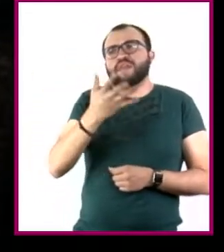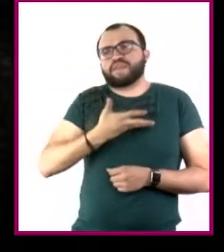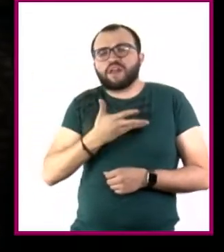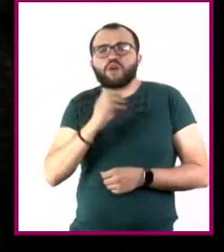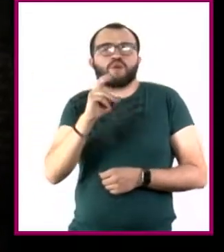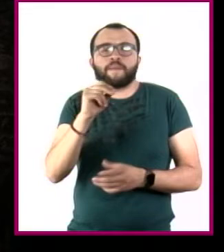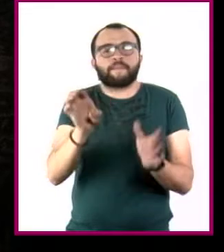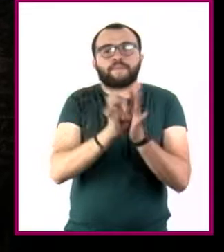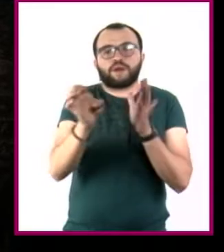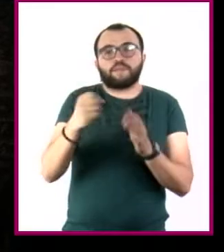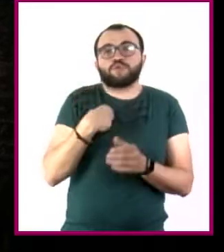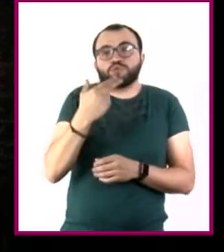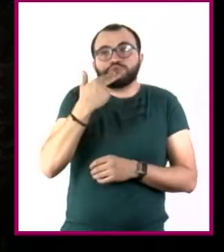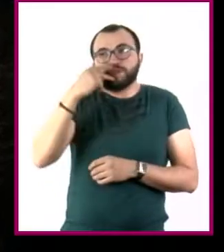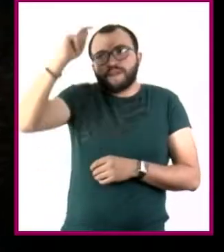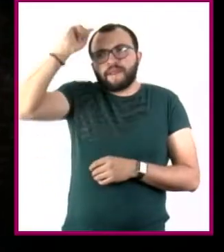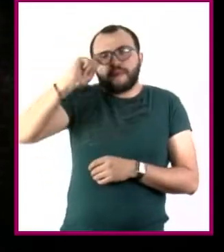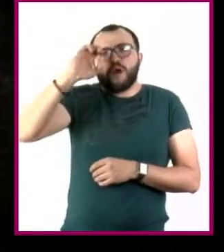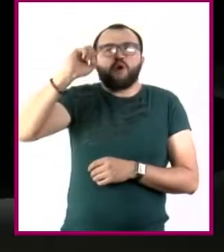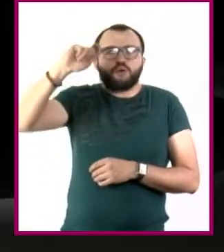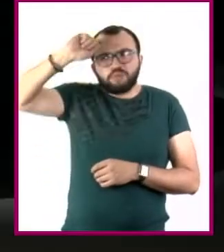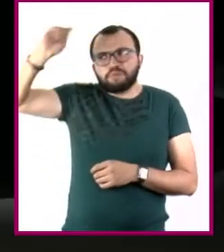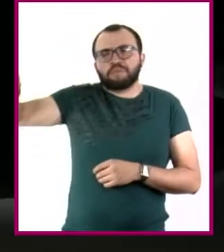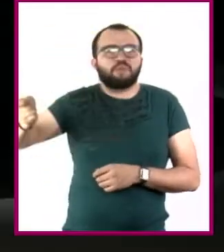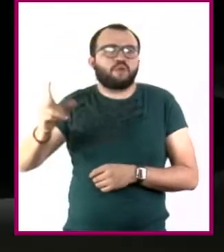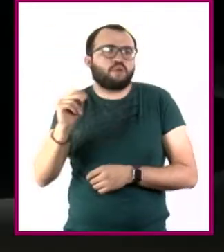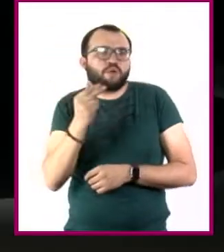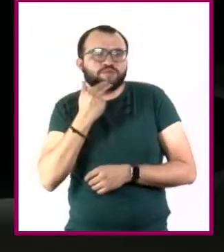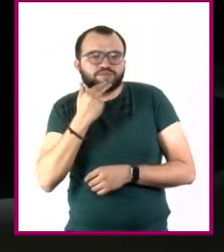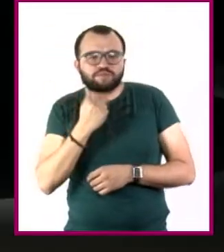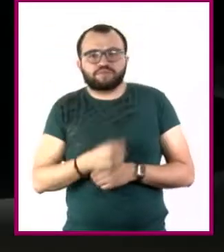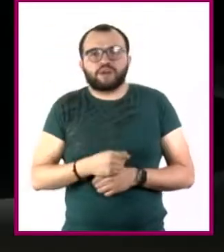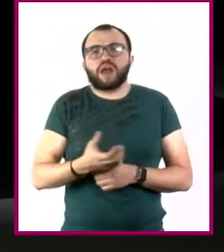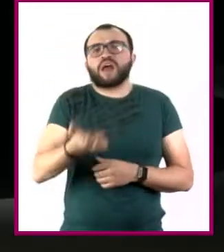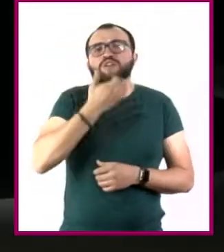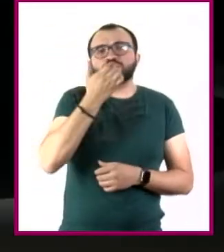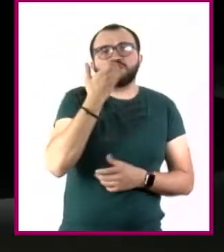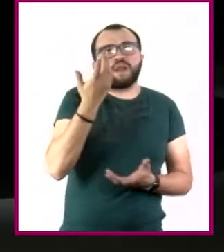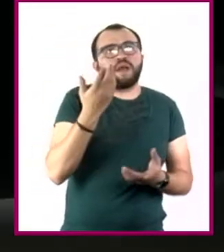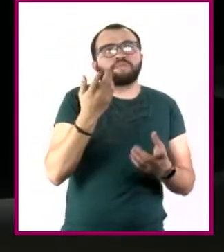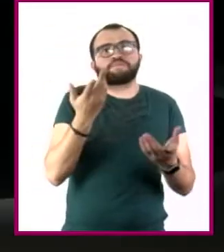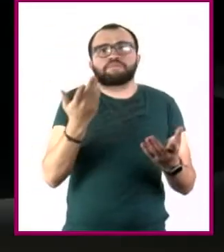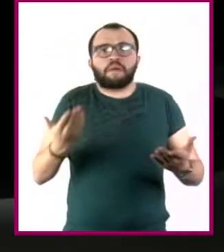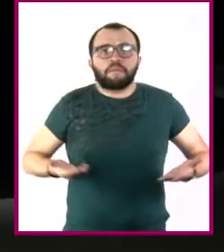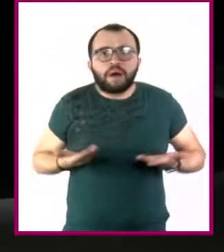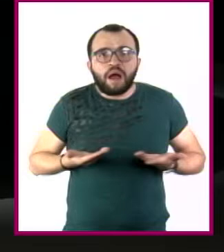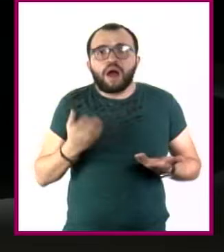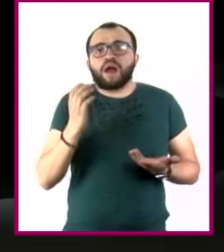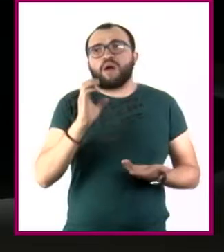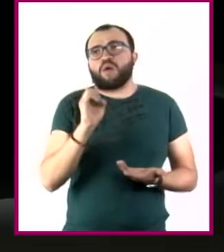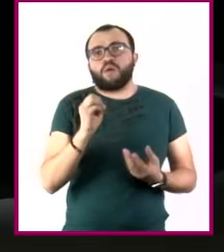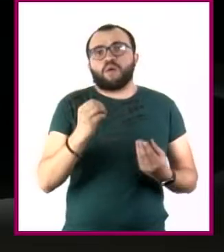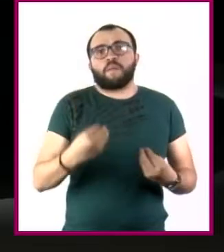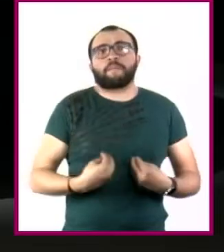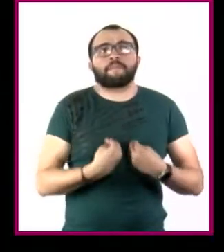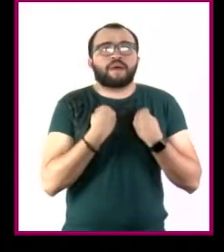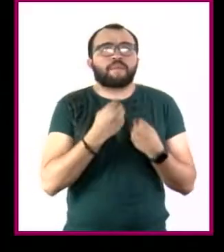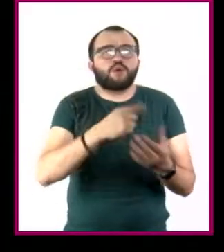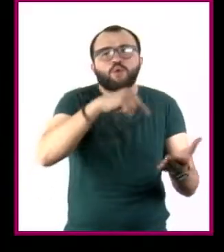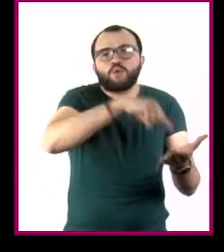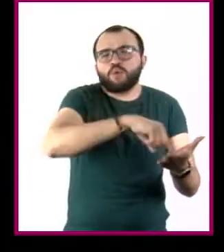estudiar danza, vivir en la costa. Las propiedades necesarias son propiedades que no podrías no